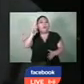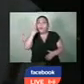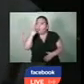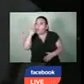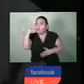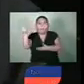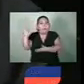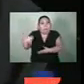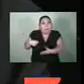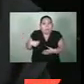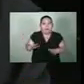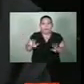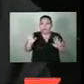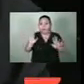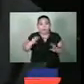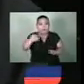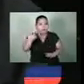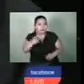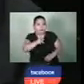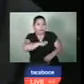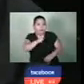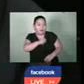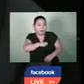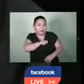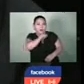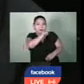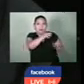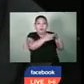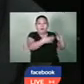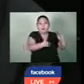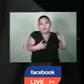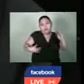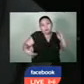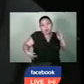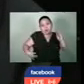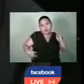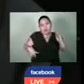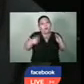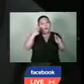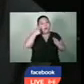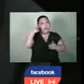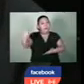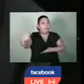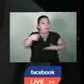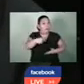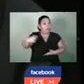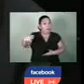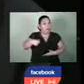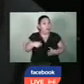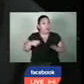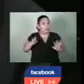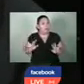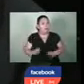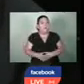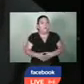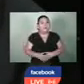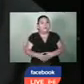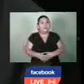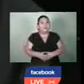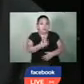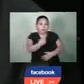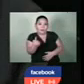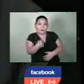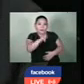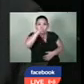asignaciones, de todas las asignaciones presupuestarias que tenía Casa Presidencial, provenían las remuneraciones que pagaba a